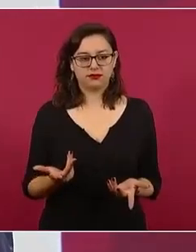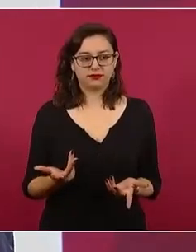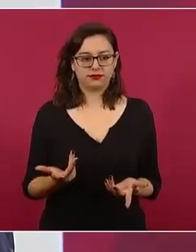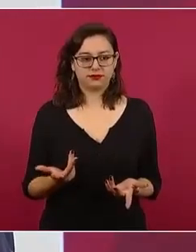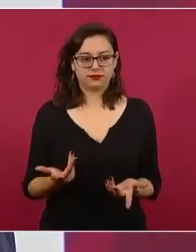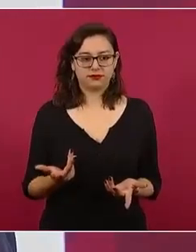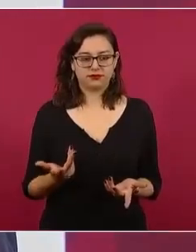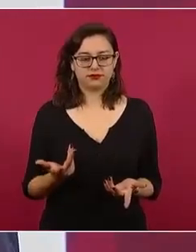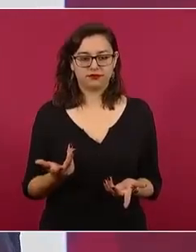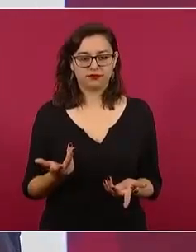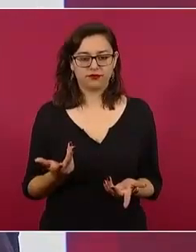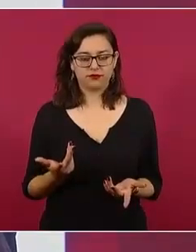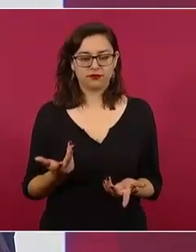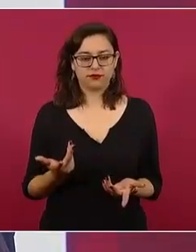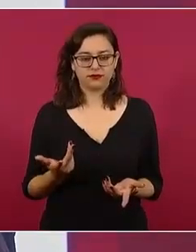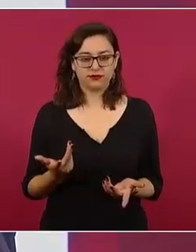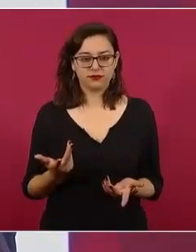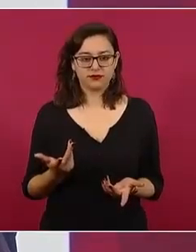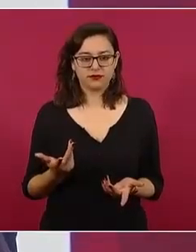ya